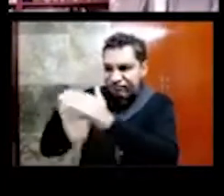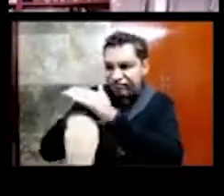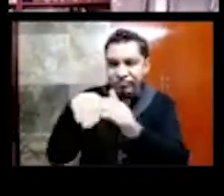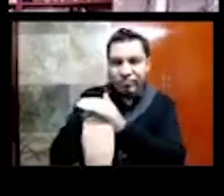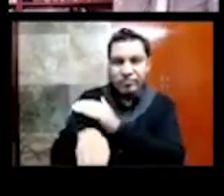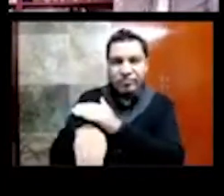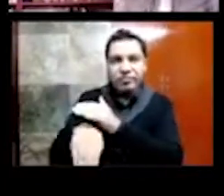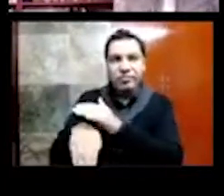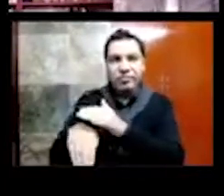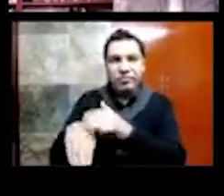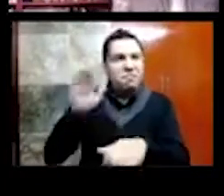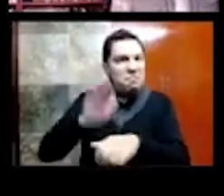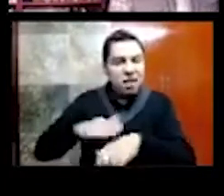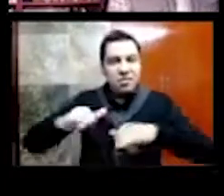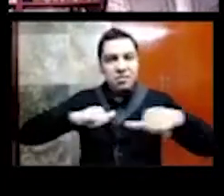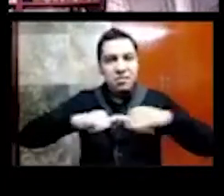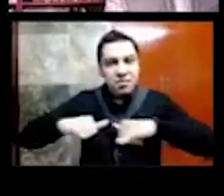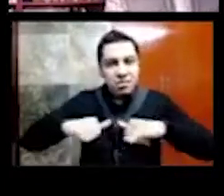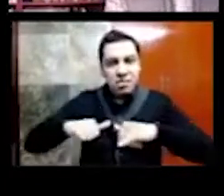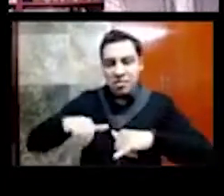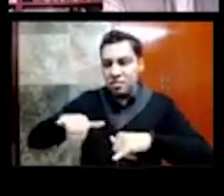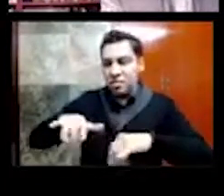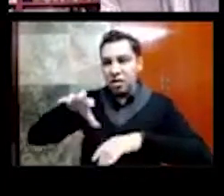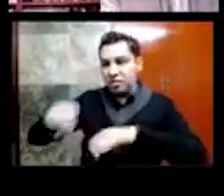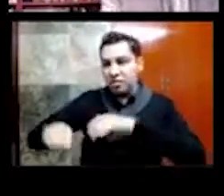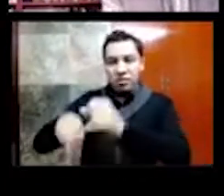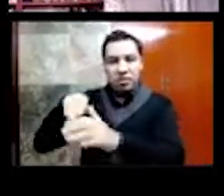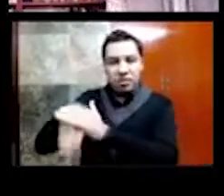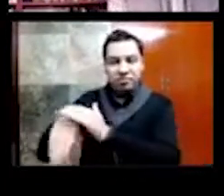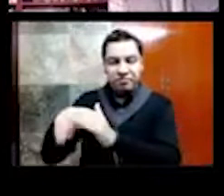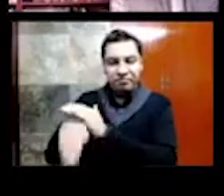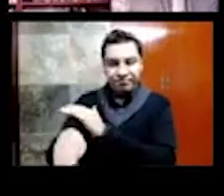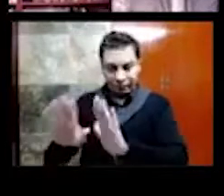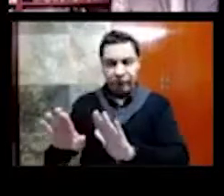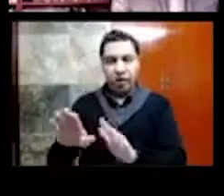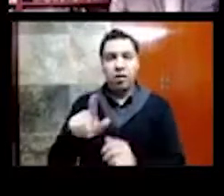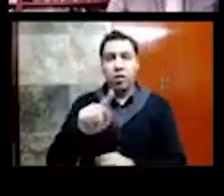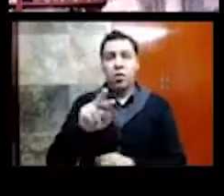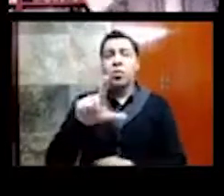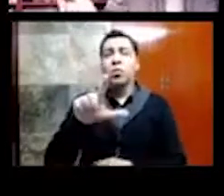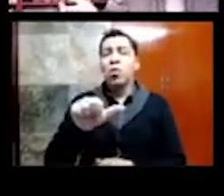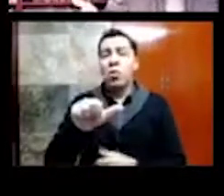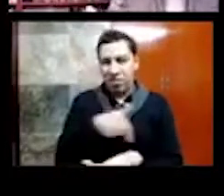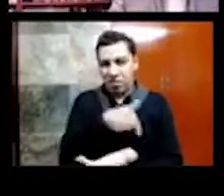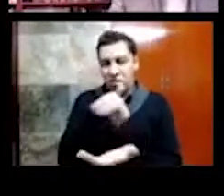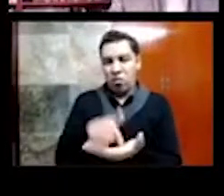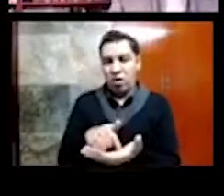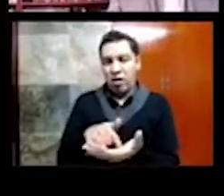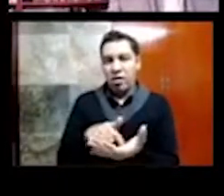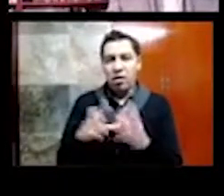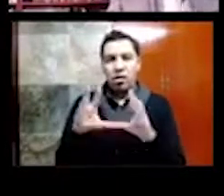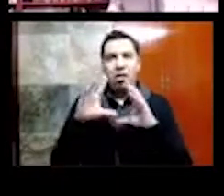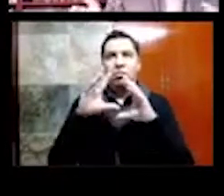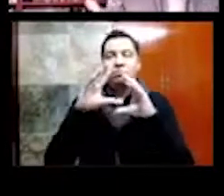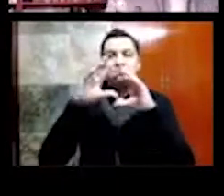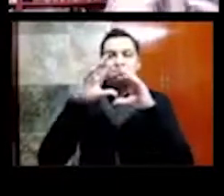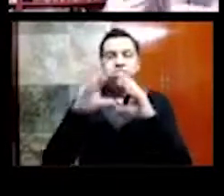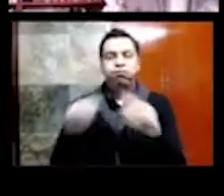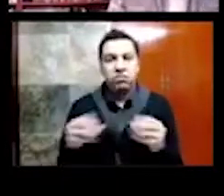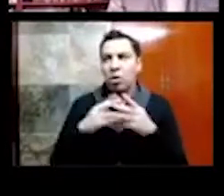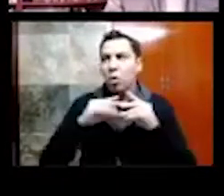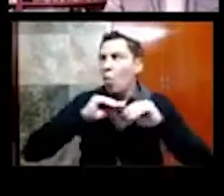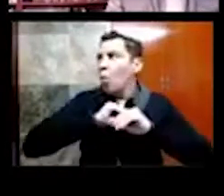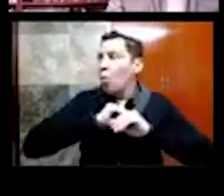llegada, ¿no? Para el abandono de Tula, tiene una historia muy conmovedora el abandono de Tula, porque